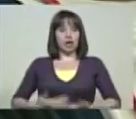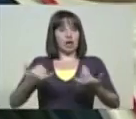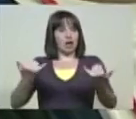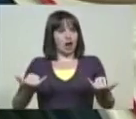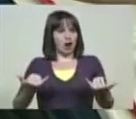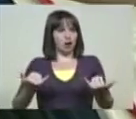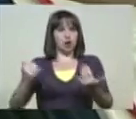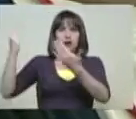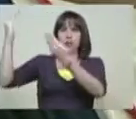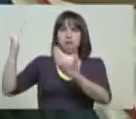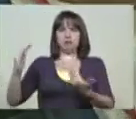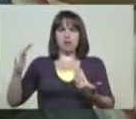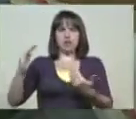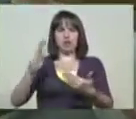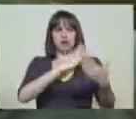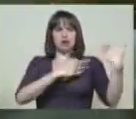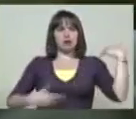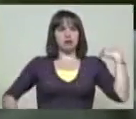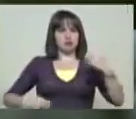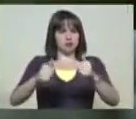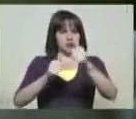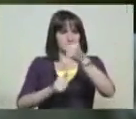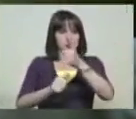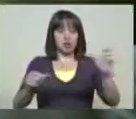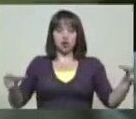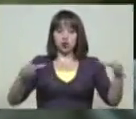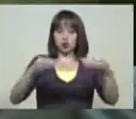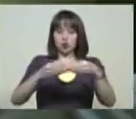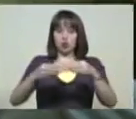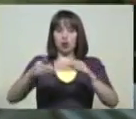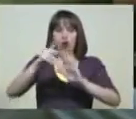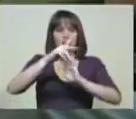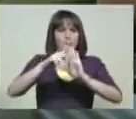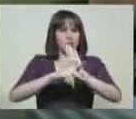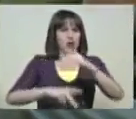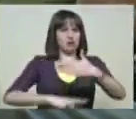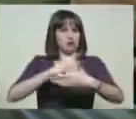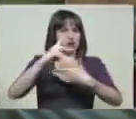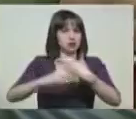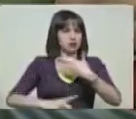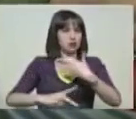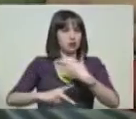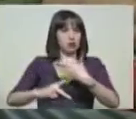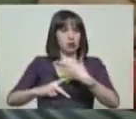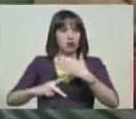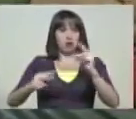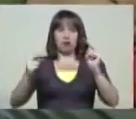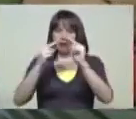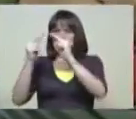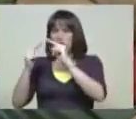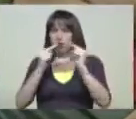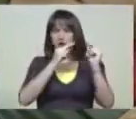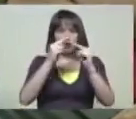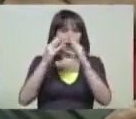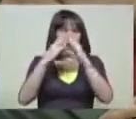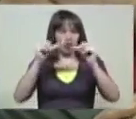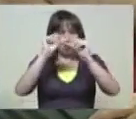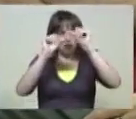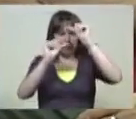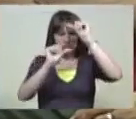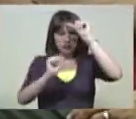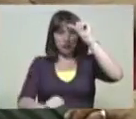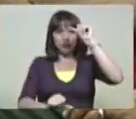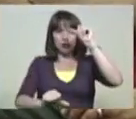al vicepresidente y a su equipo de planificación para que conozcan todos los detalles del programa de